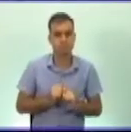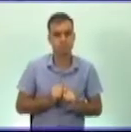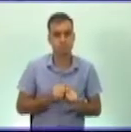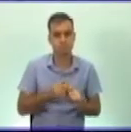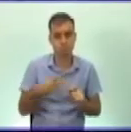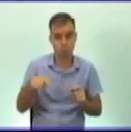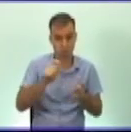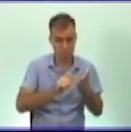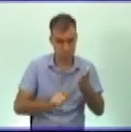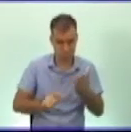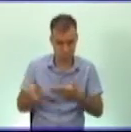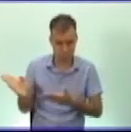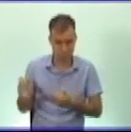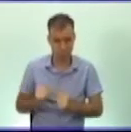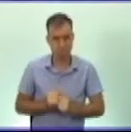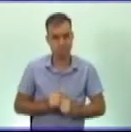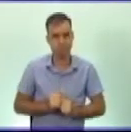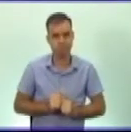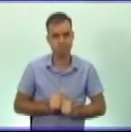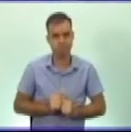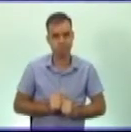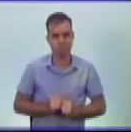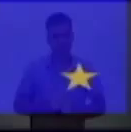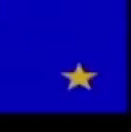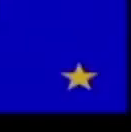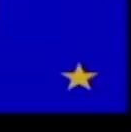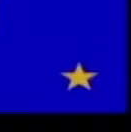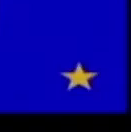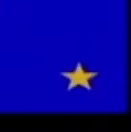copiar? Breve espacio para eso.